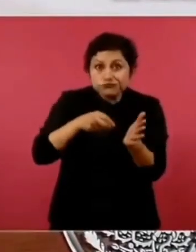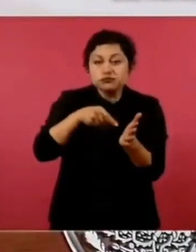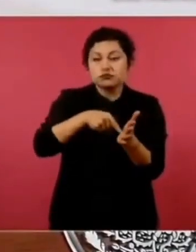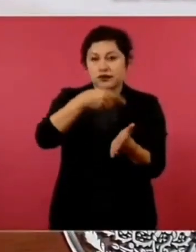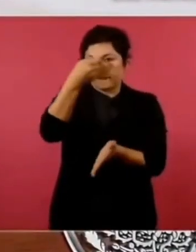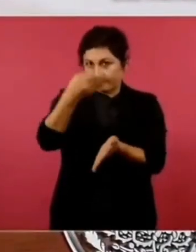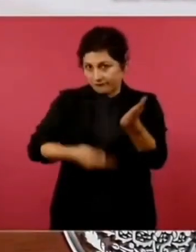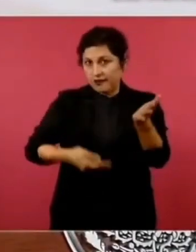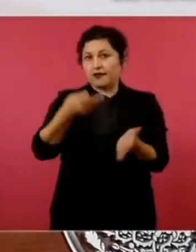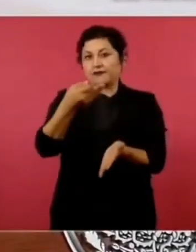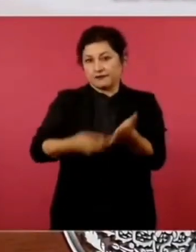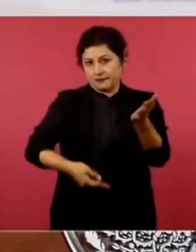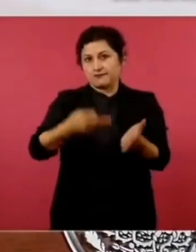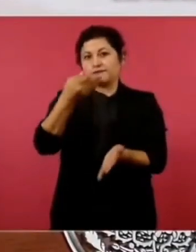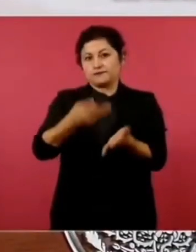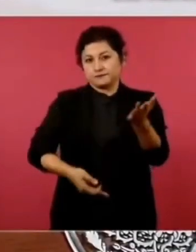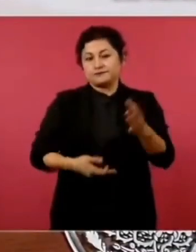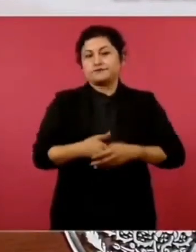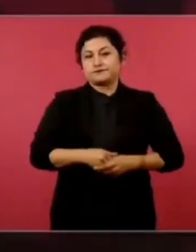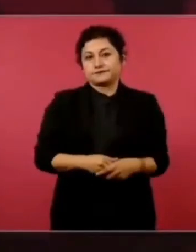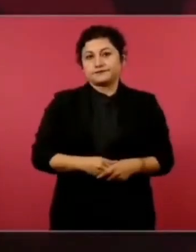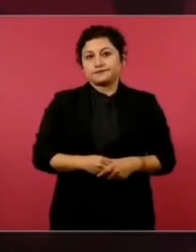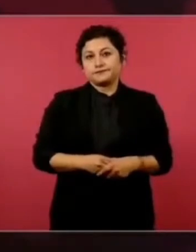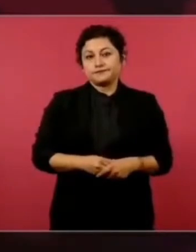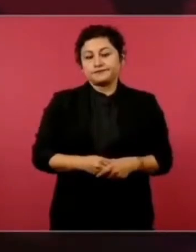Judicial y no es